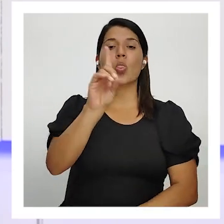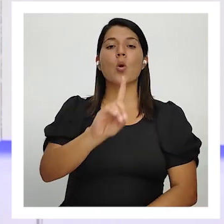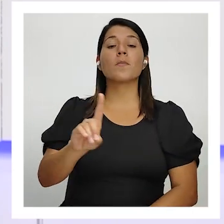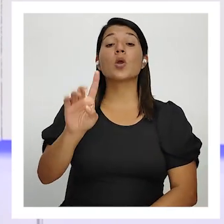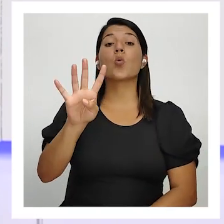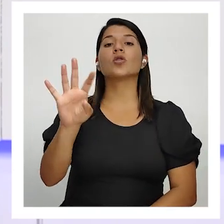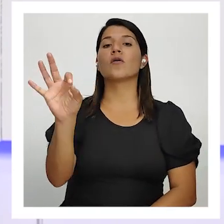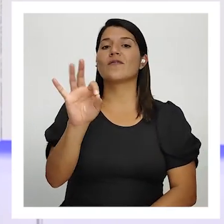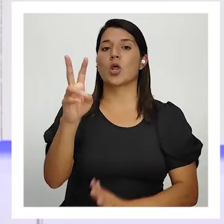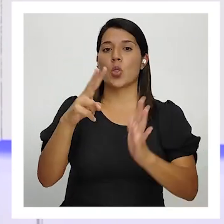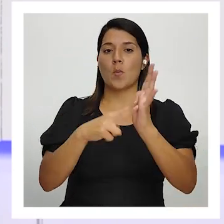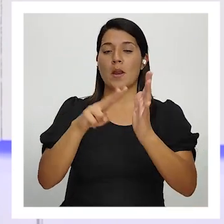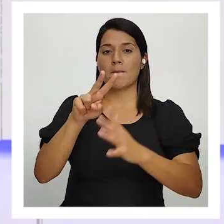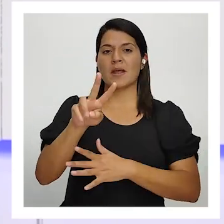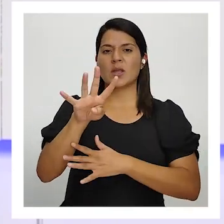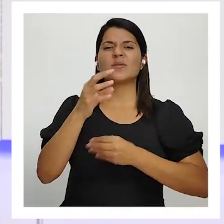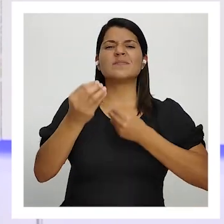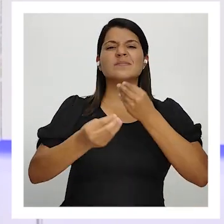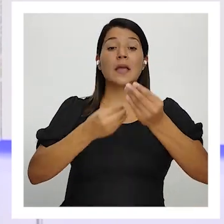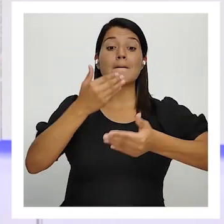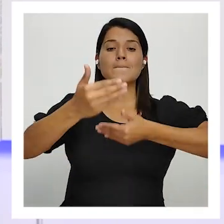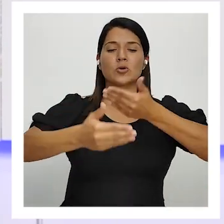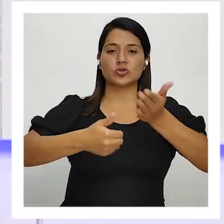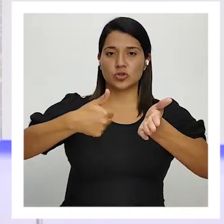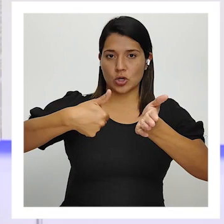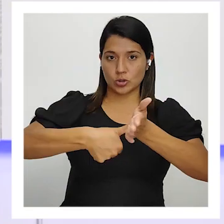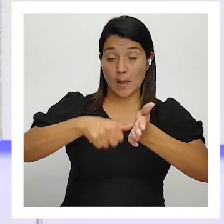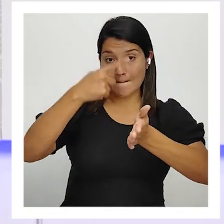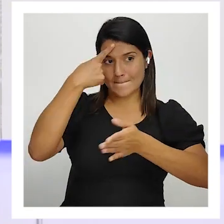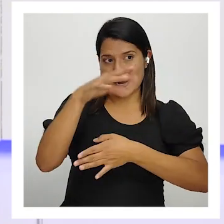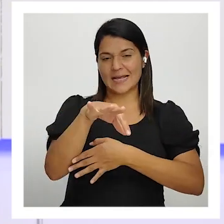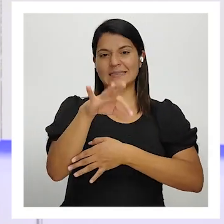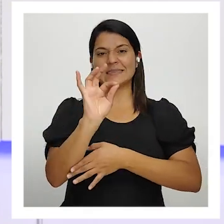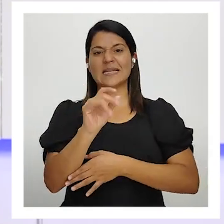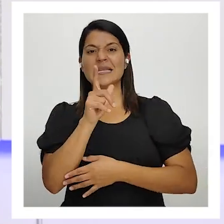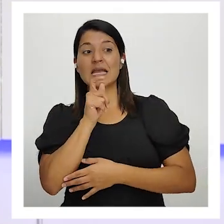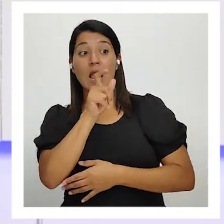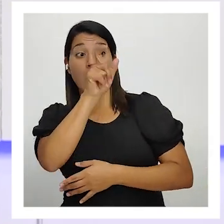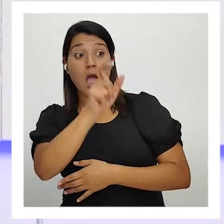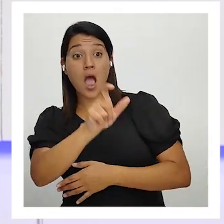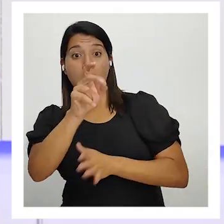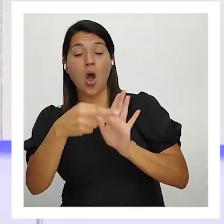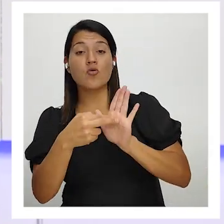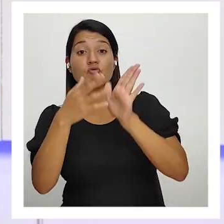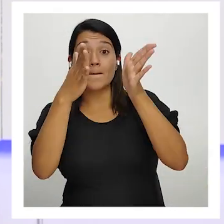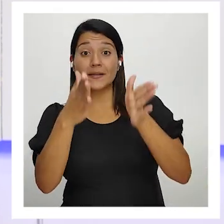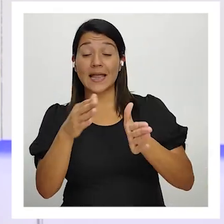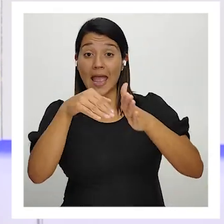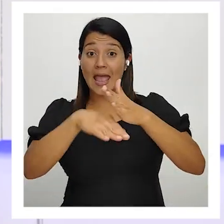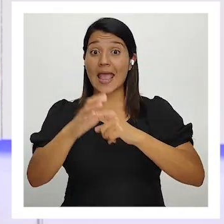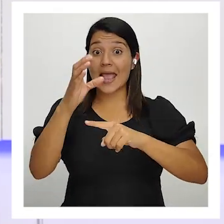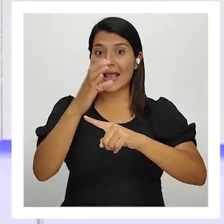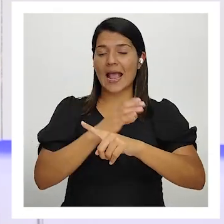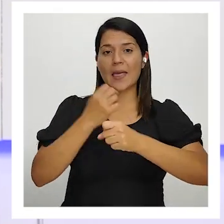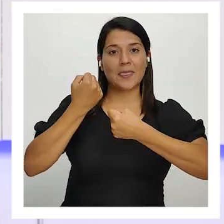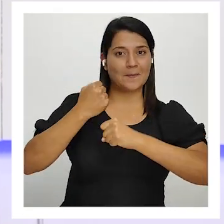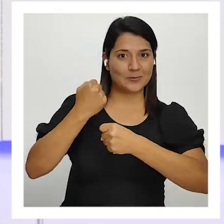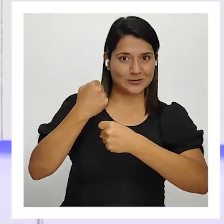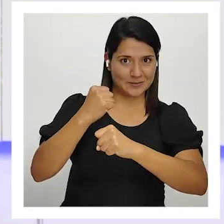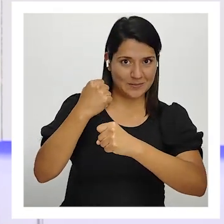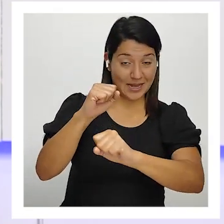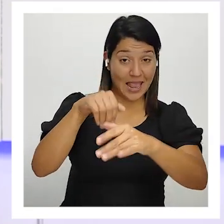realizará el proceso electoral para elegir precisamente a los representantes de los gobiernos locales de nuestro país.